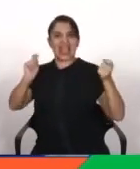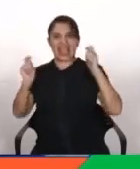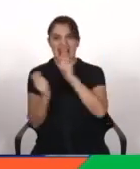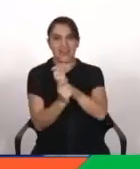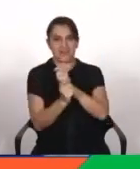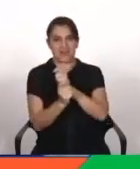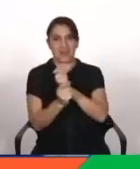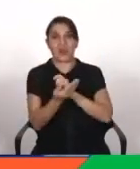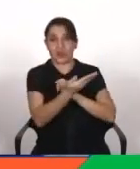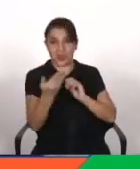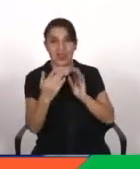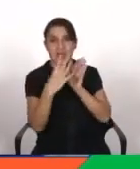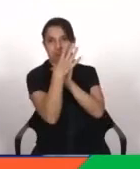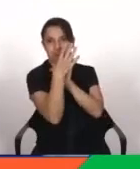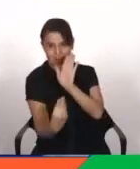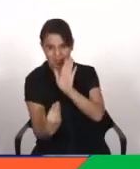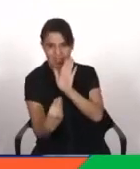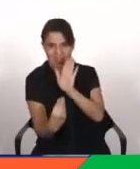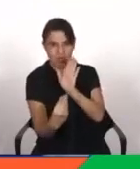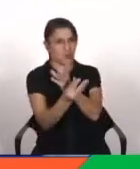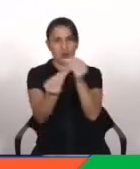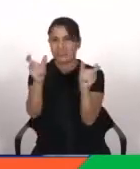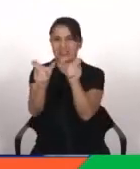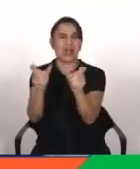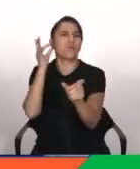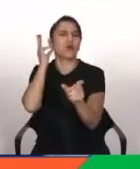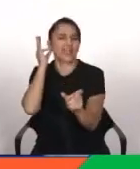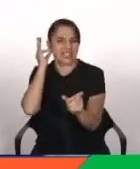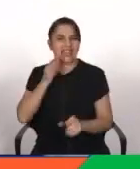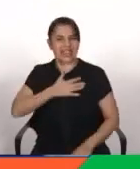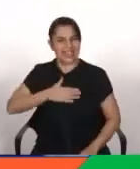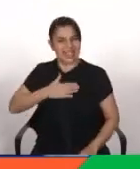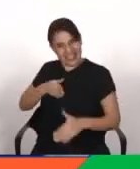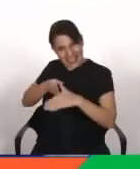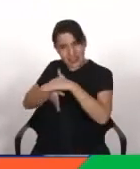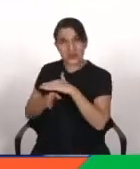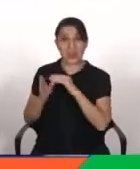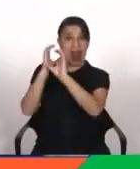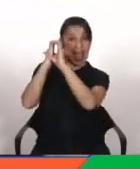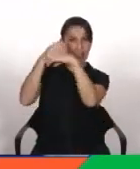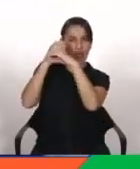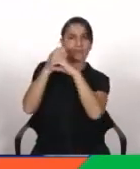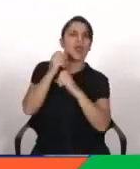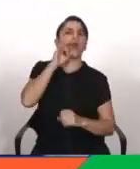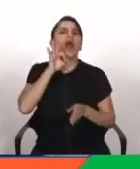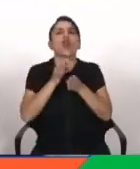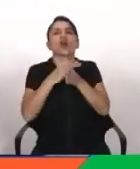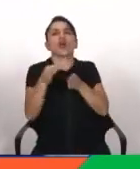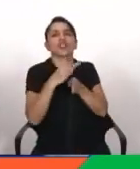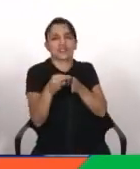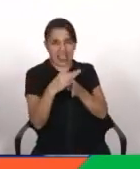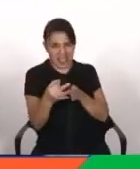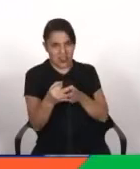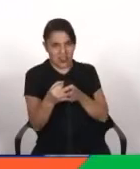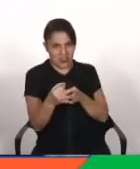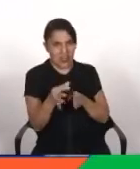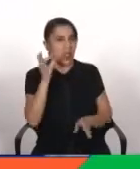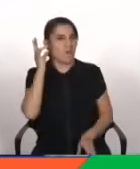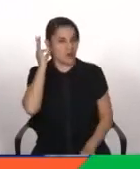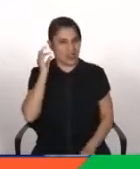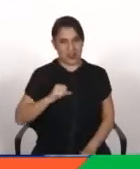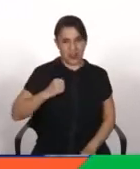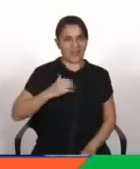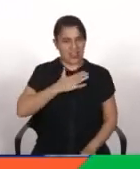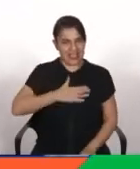muchas chicas a entrar a estudiar astronomía. ¿Qué consejos le pueden dar a una chica que todavía no se ha interesado por la astronomía, porque existen